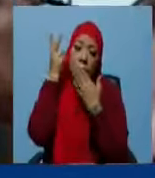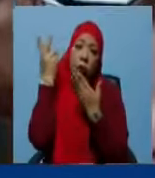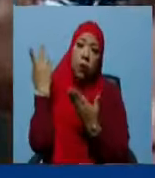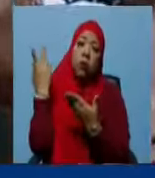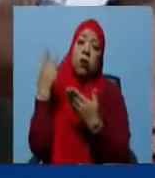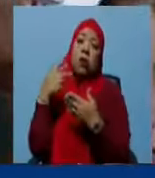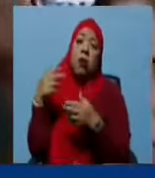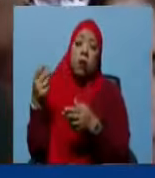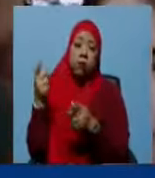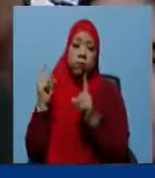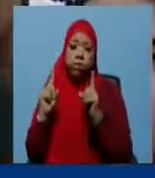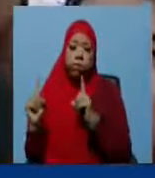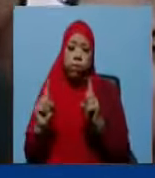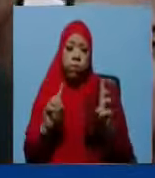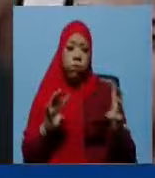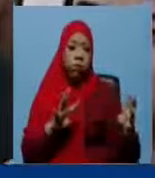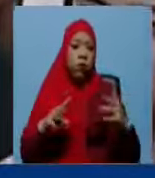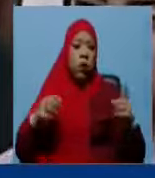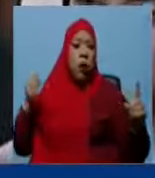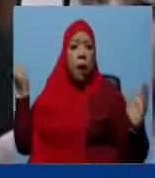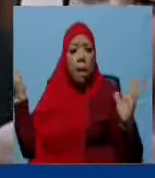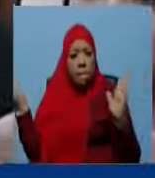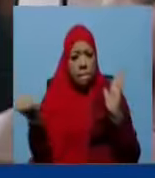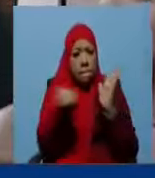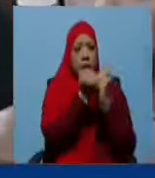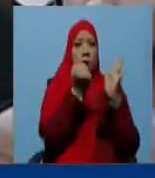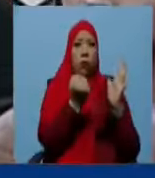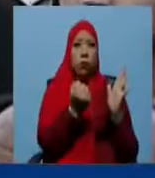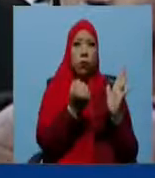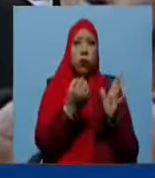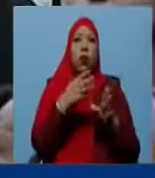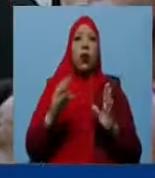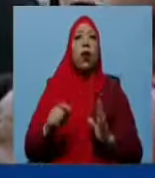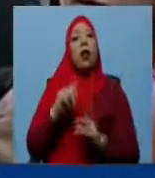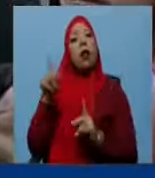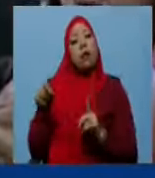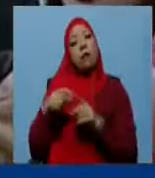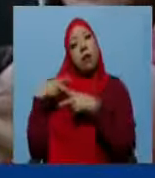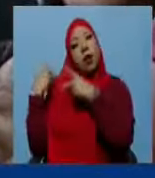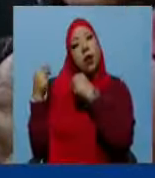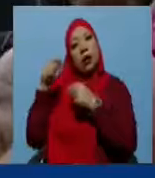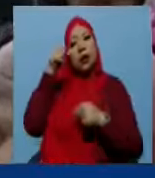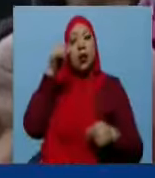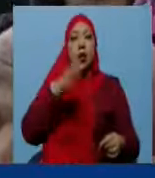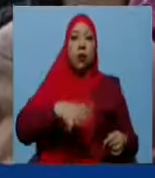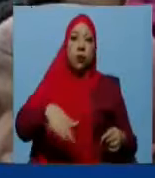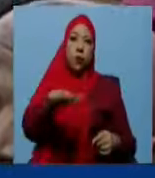para matar con Guaycaipuro la esperanza de todo un pueblo.